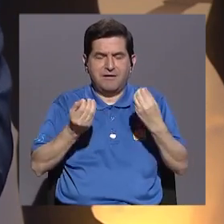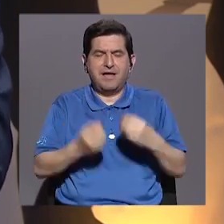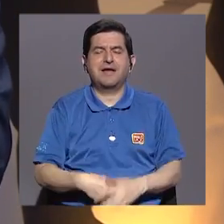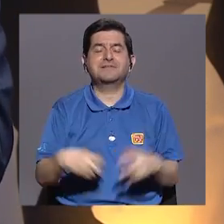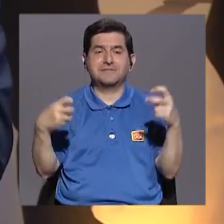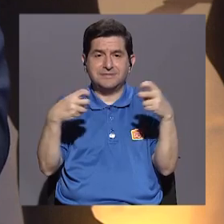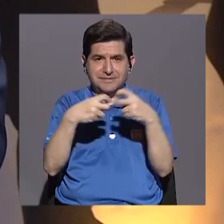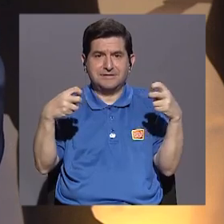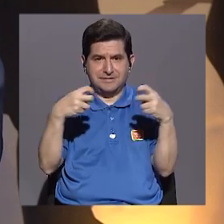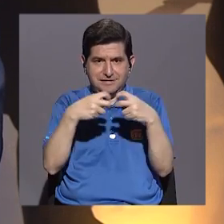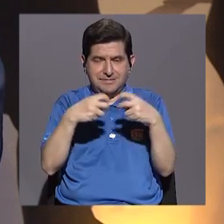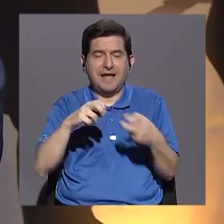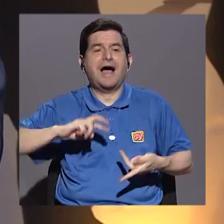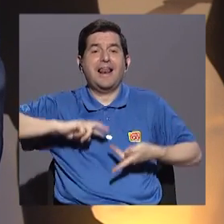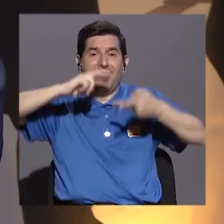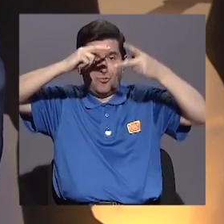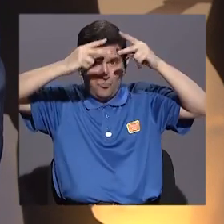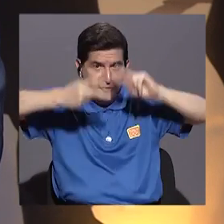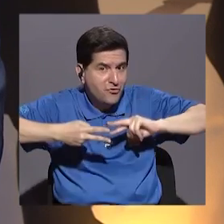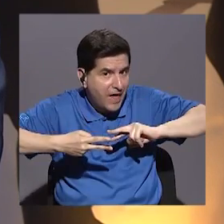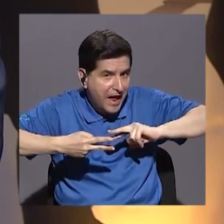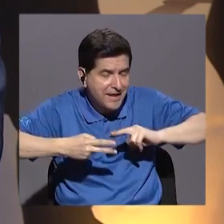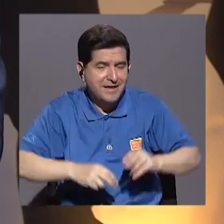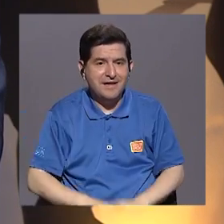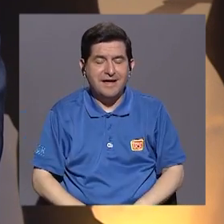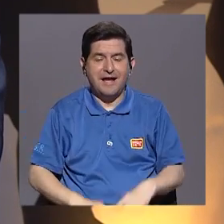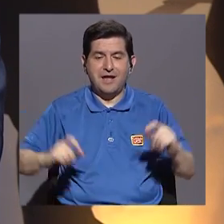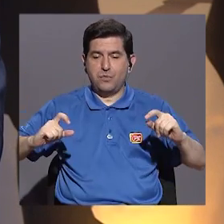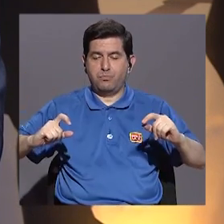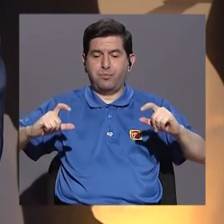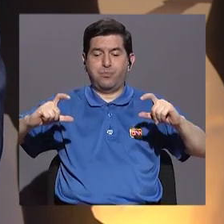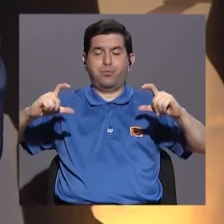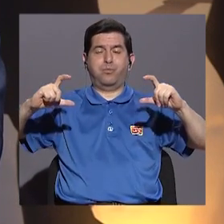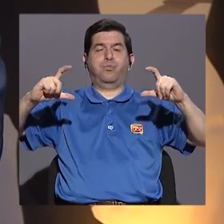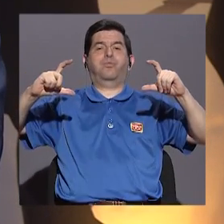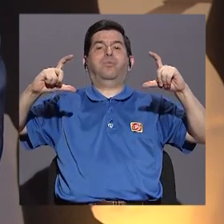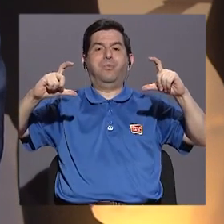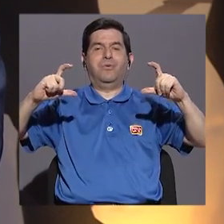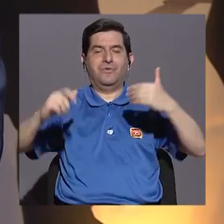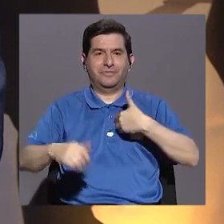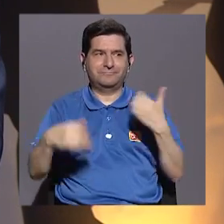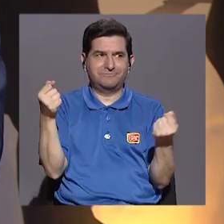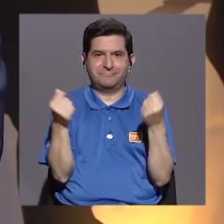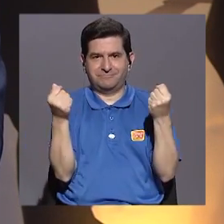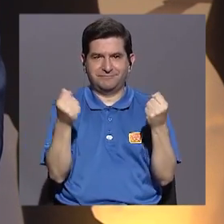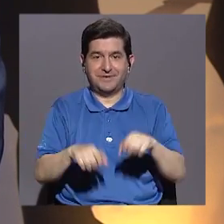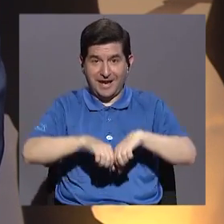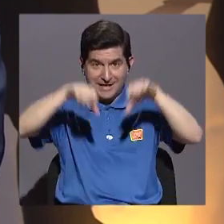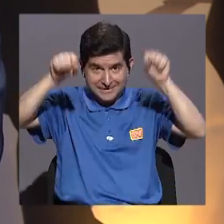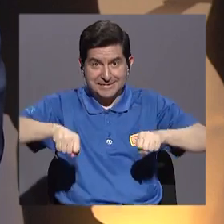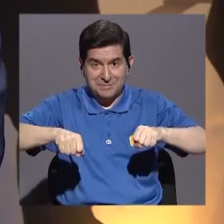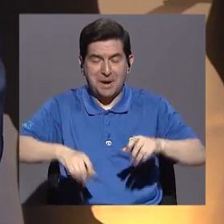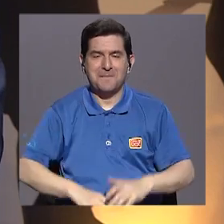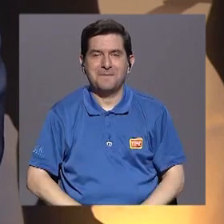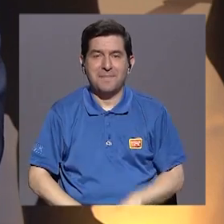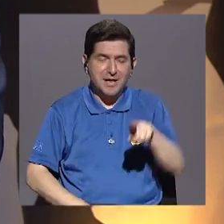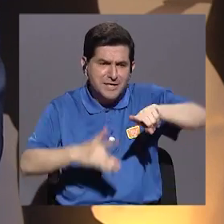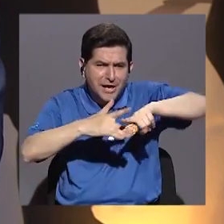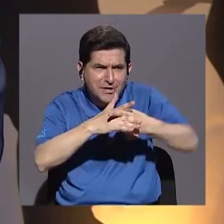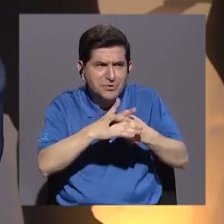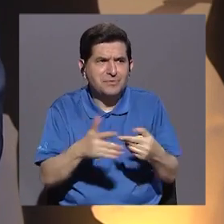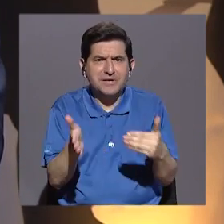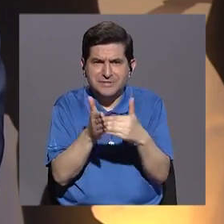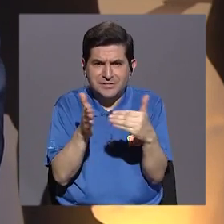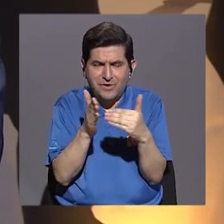corriente en el sentido contrario y alimenta una batería que está en el vehículo un sistema de baterías y eso empieza a